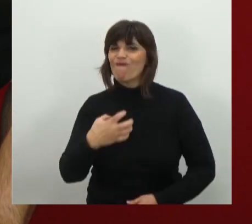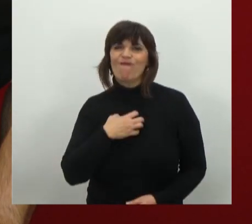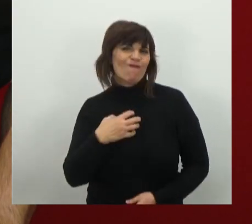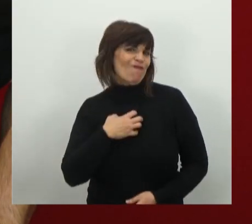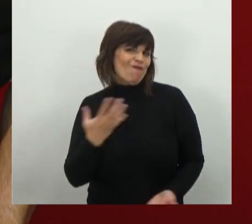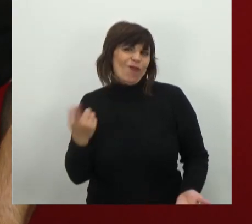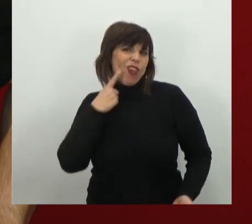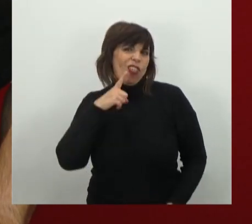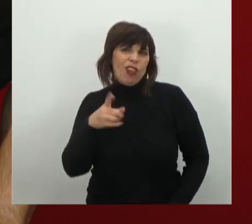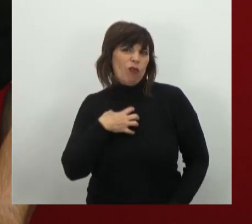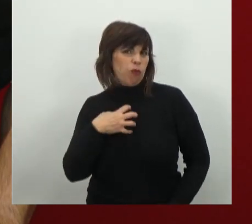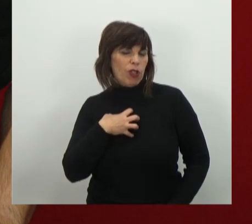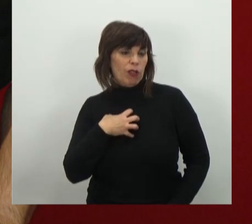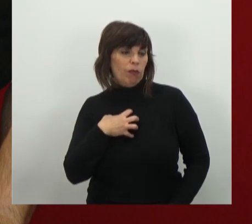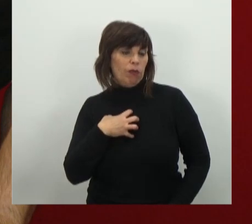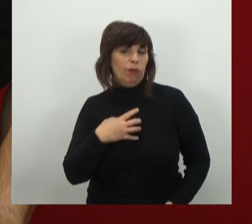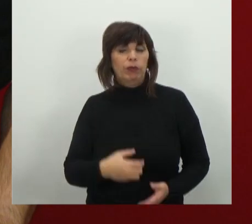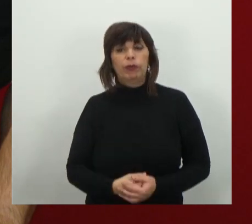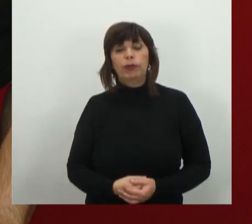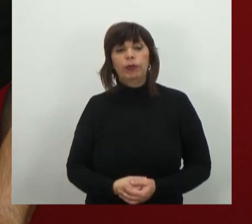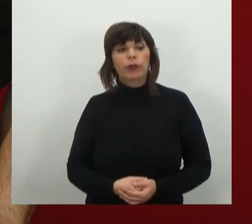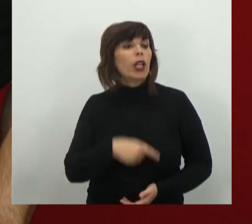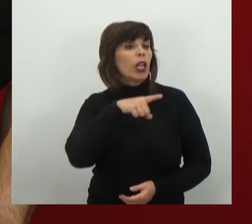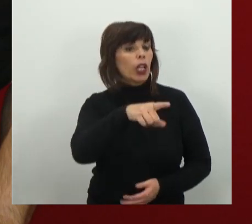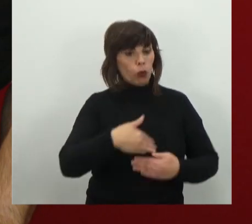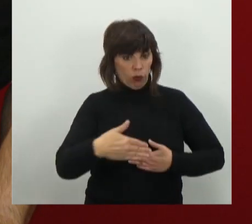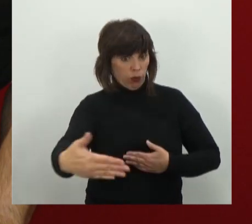Y también quiero decirte una cosa, no lo vas a cumplir,